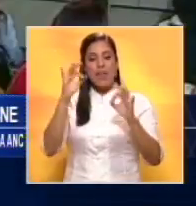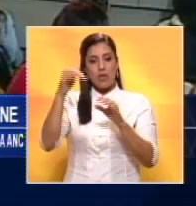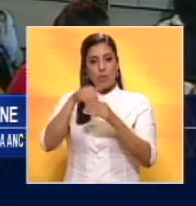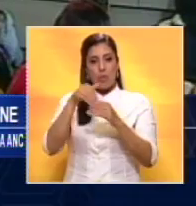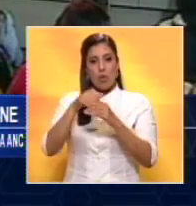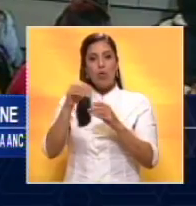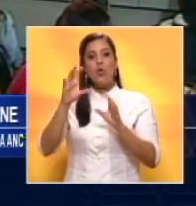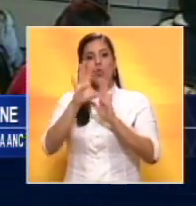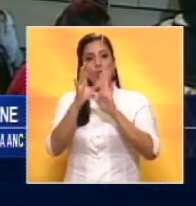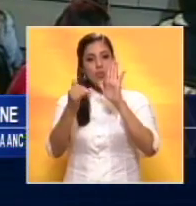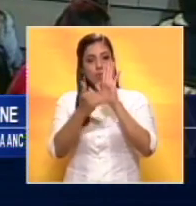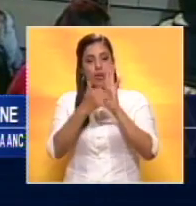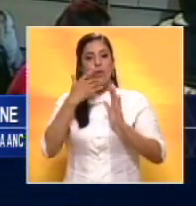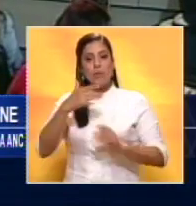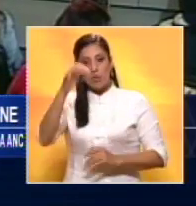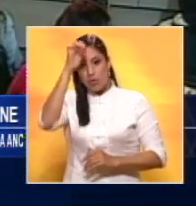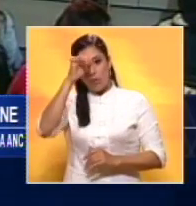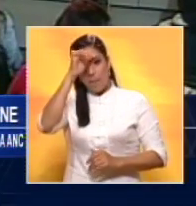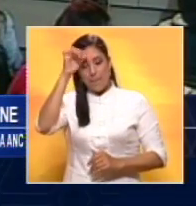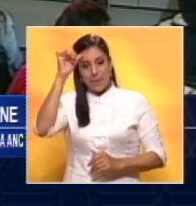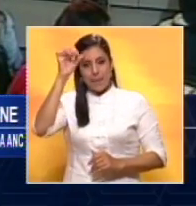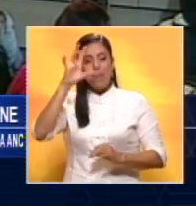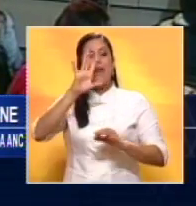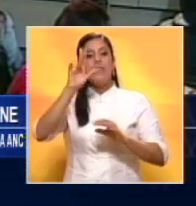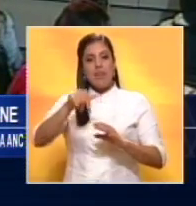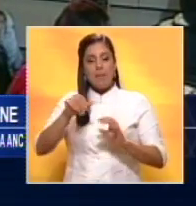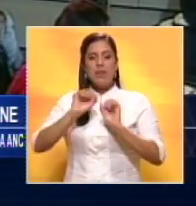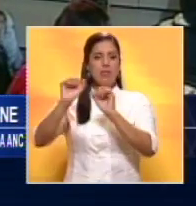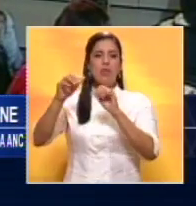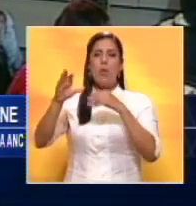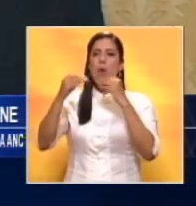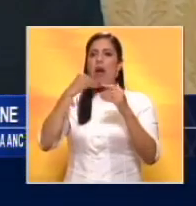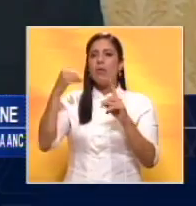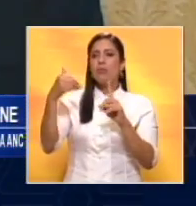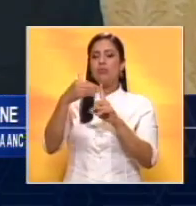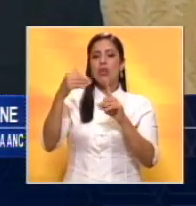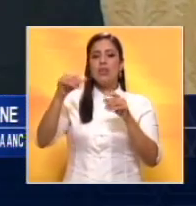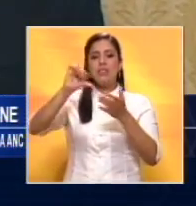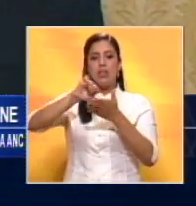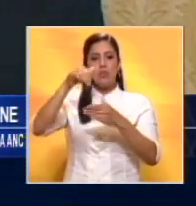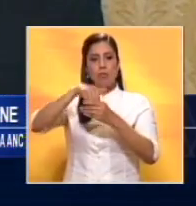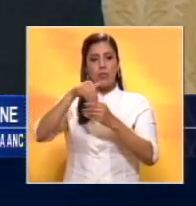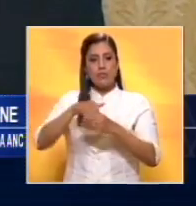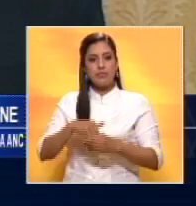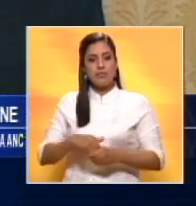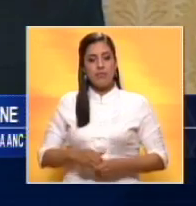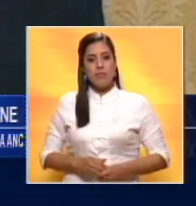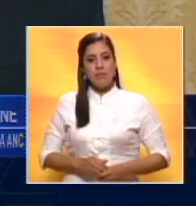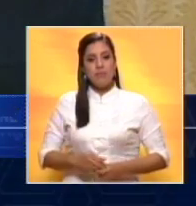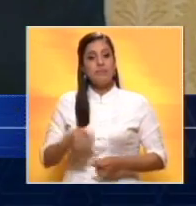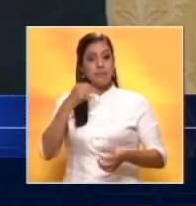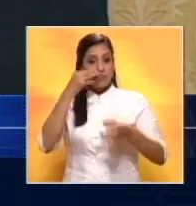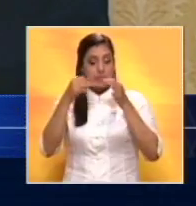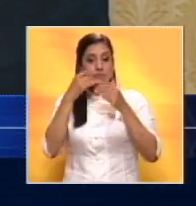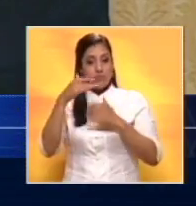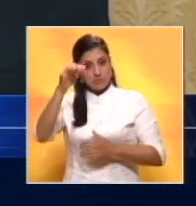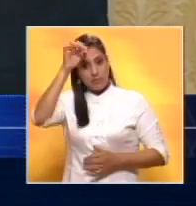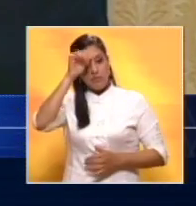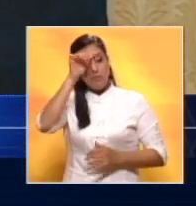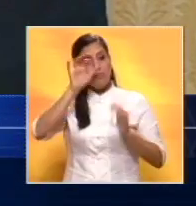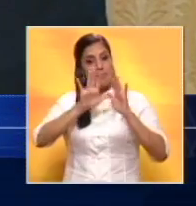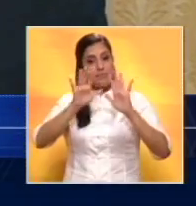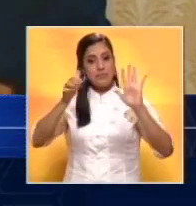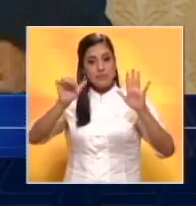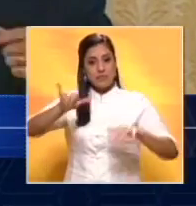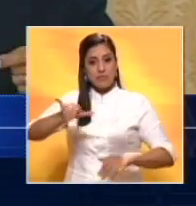electoral de la constituyente este domingo, a su vez que rechazó cualquier sabotaje a centros electorales. Dijo que el próximo domingo,